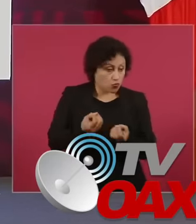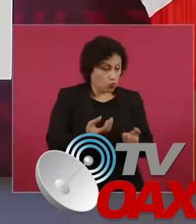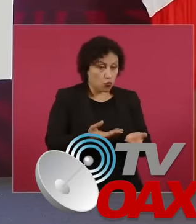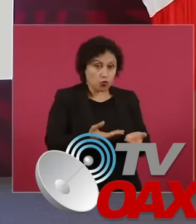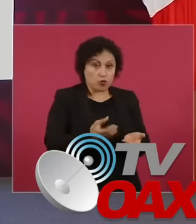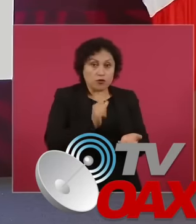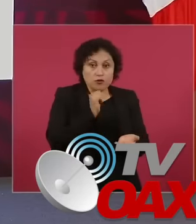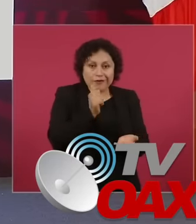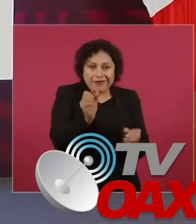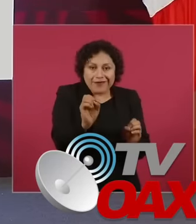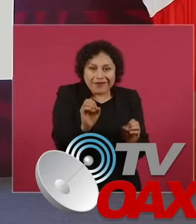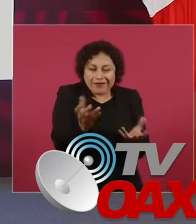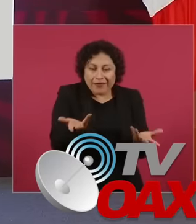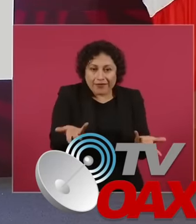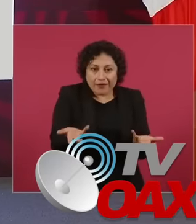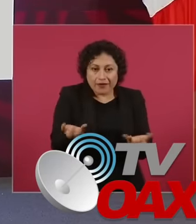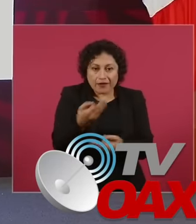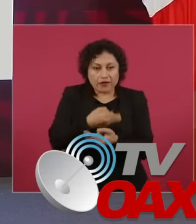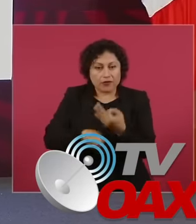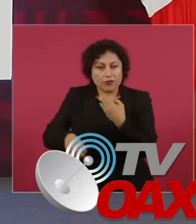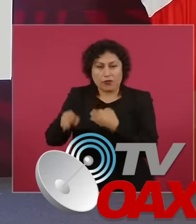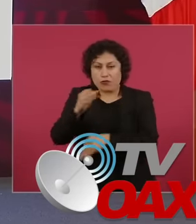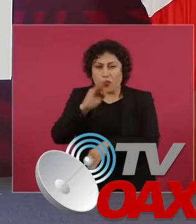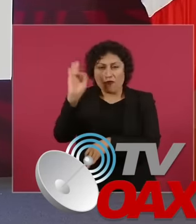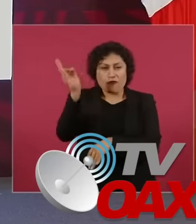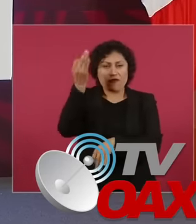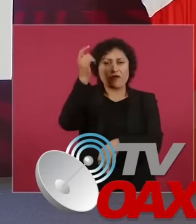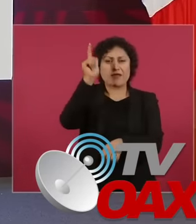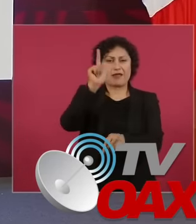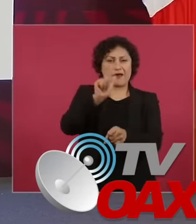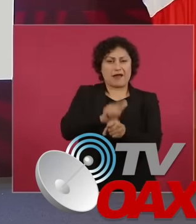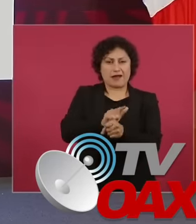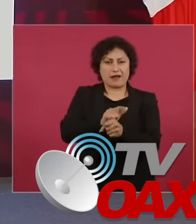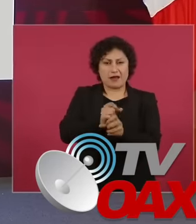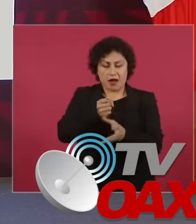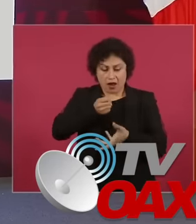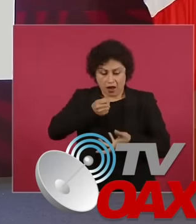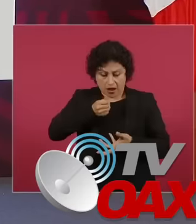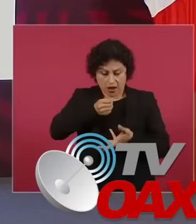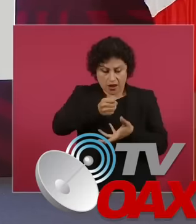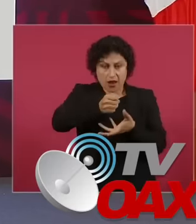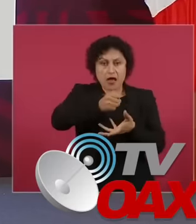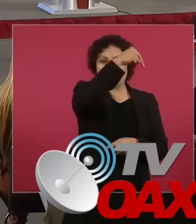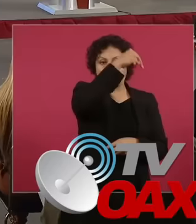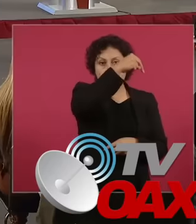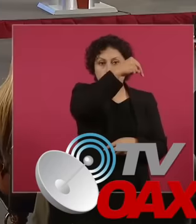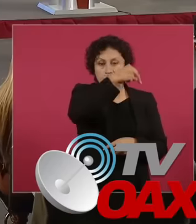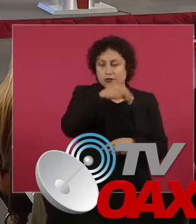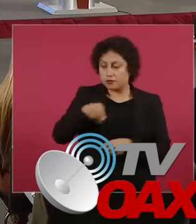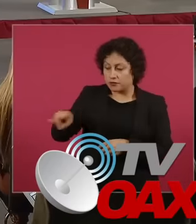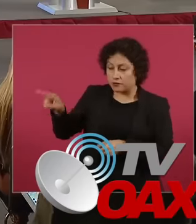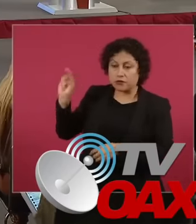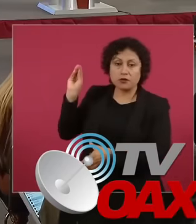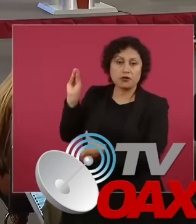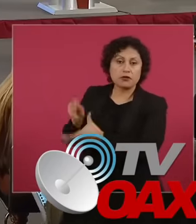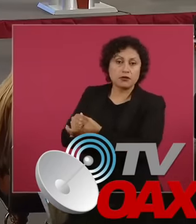Toda la inversión federal iba al centro y al norte.